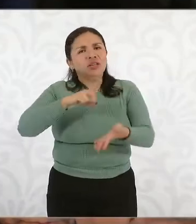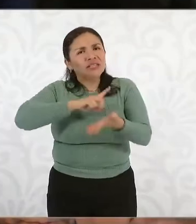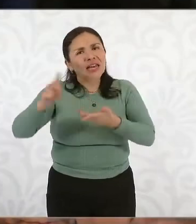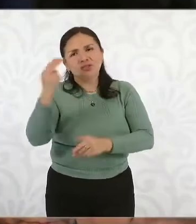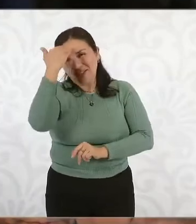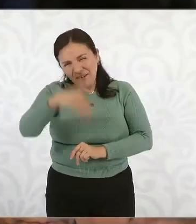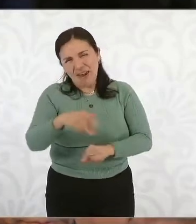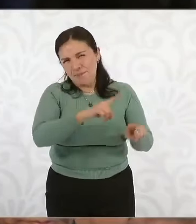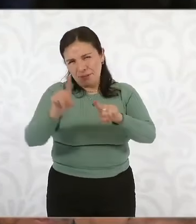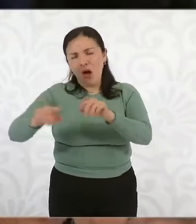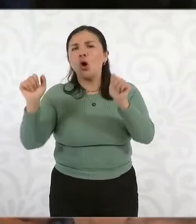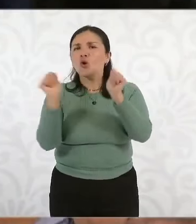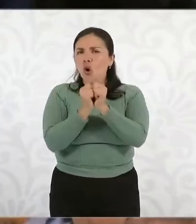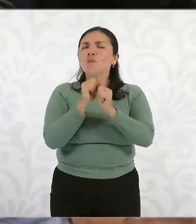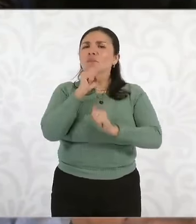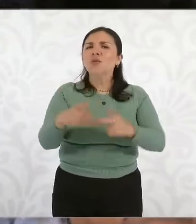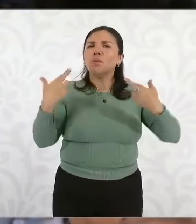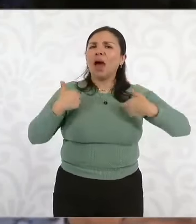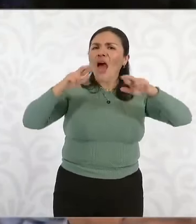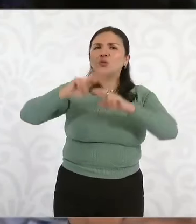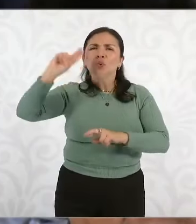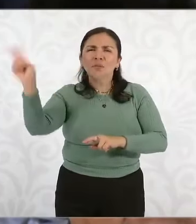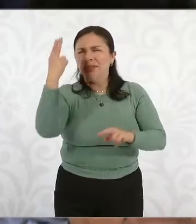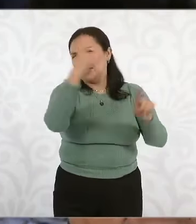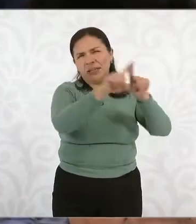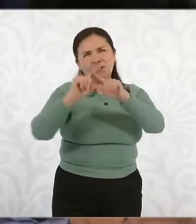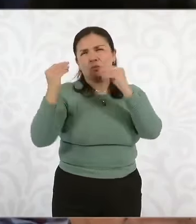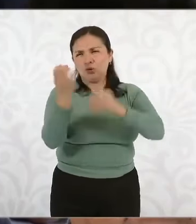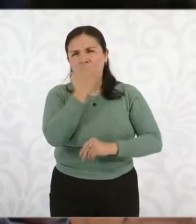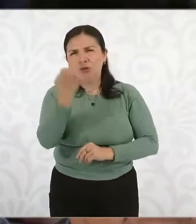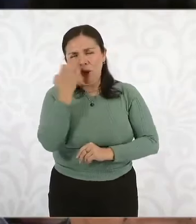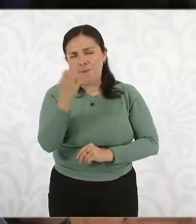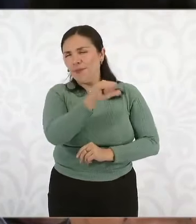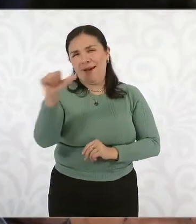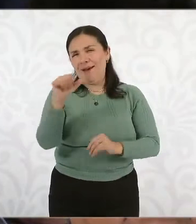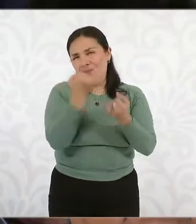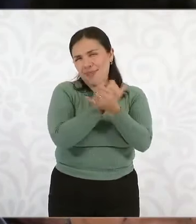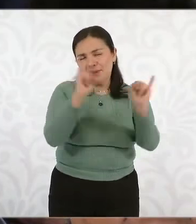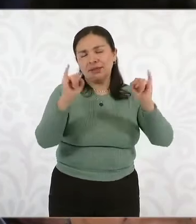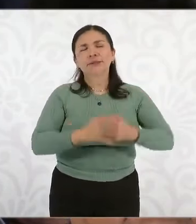y acompañados por catedráticos de la UNAM, de muchas universidades, y periodistas independientes,